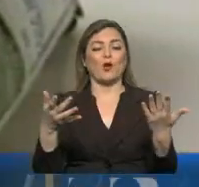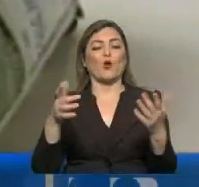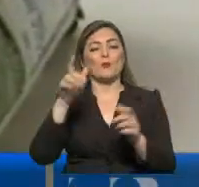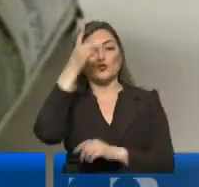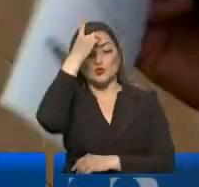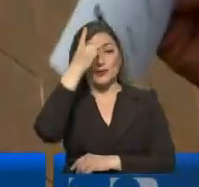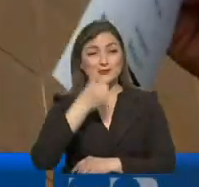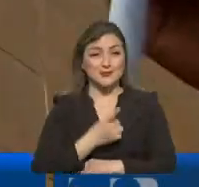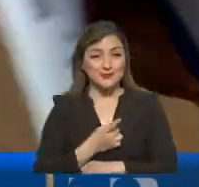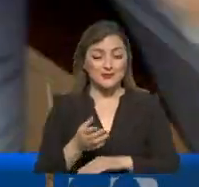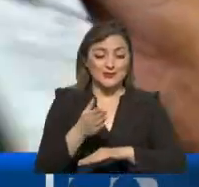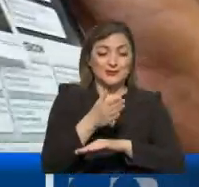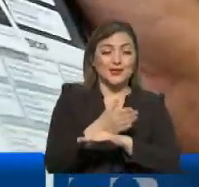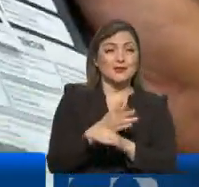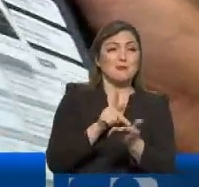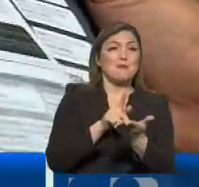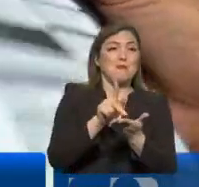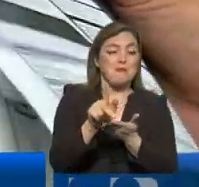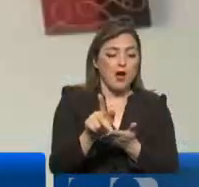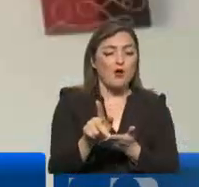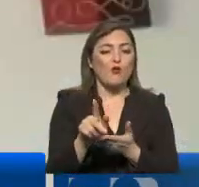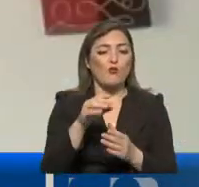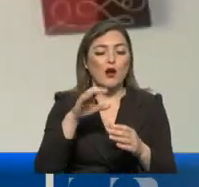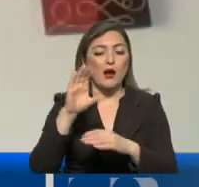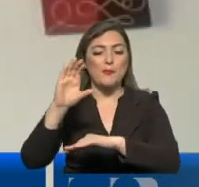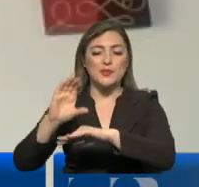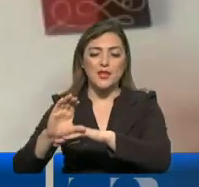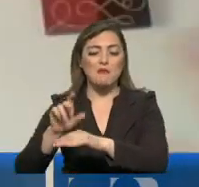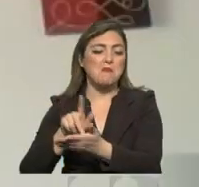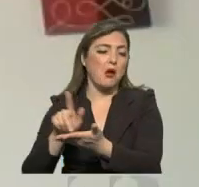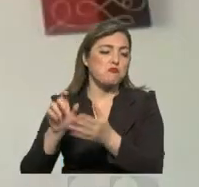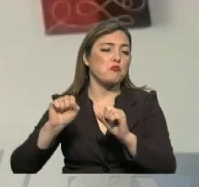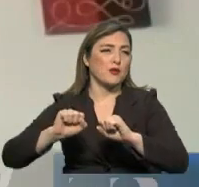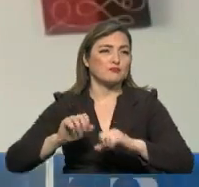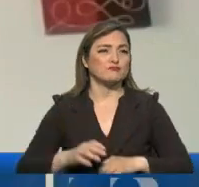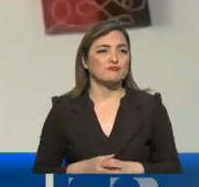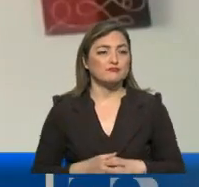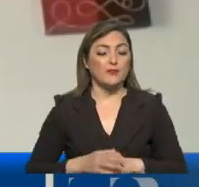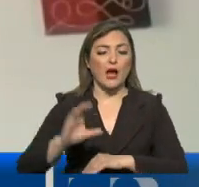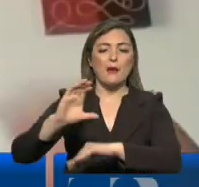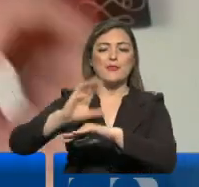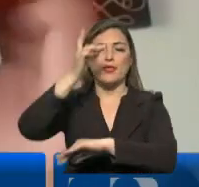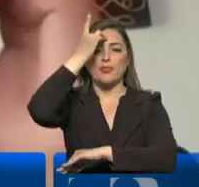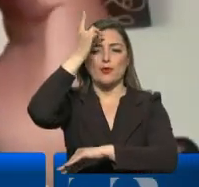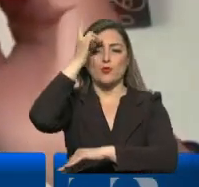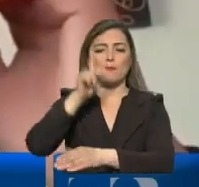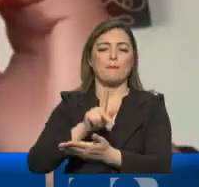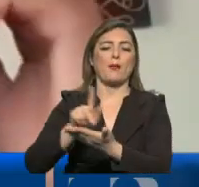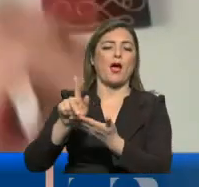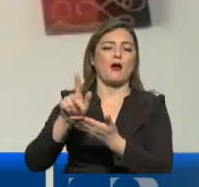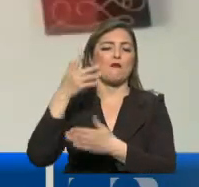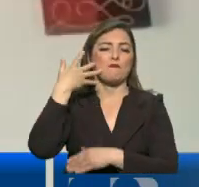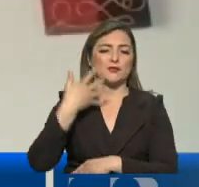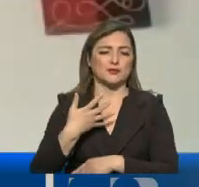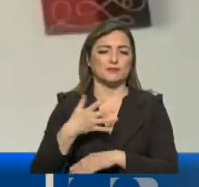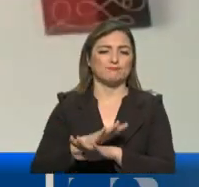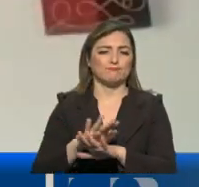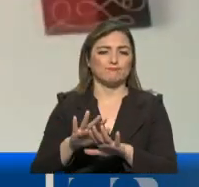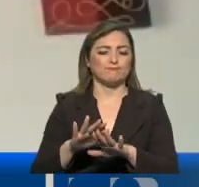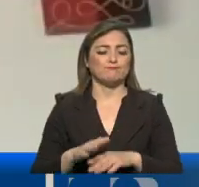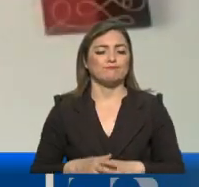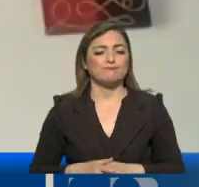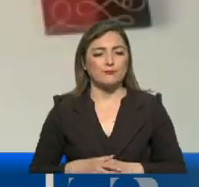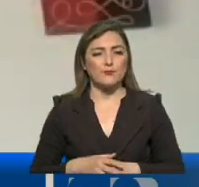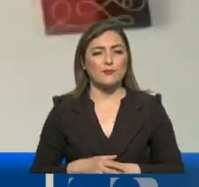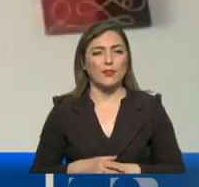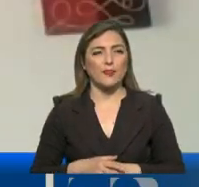decide hacer una preliquidación de pagos al capital. Lo que simplemente es pagas del capital hasta la fecha y obviamente